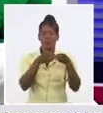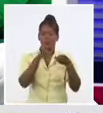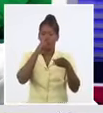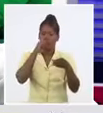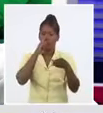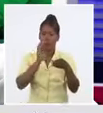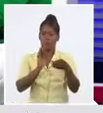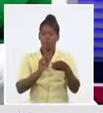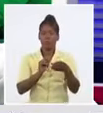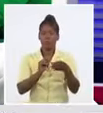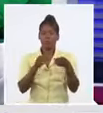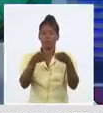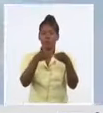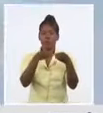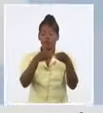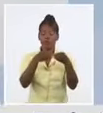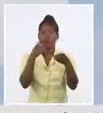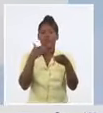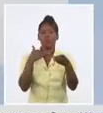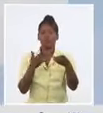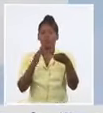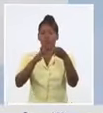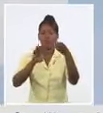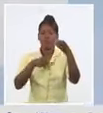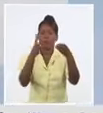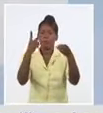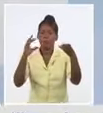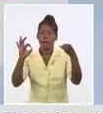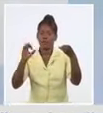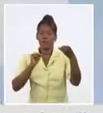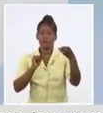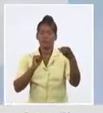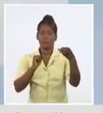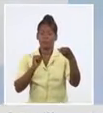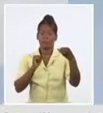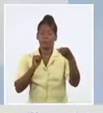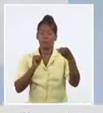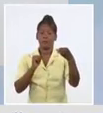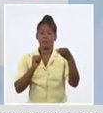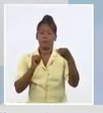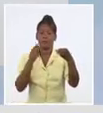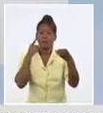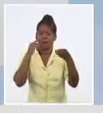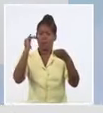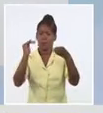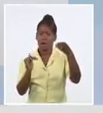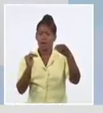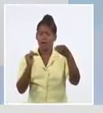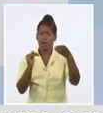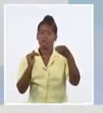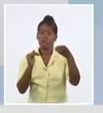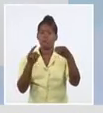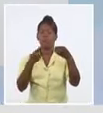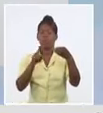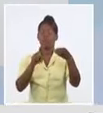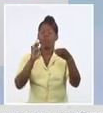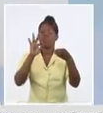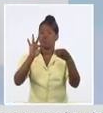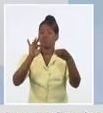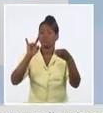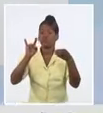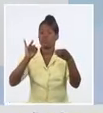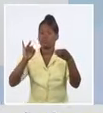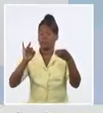ahí tenemos el comportamiento. Menores de 20 años, aunque por debajo de 1,000, pero todavía elevado, 897, y de ellos,